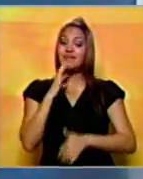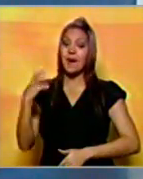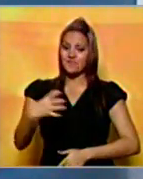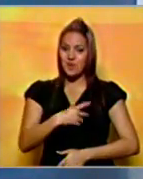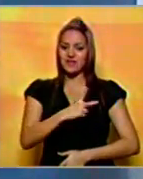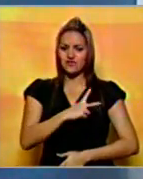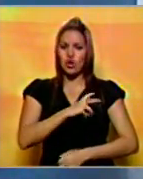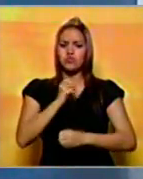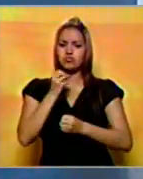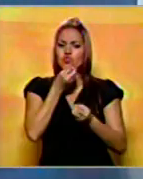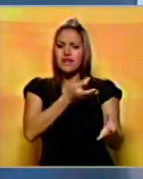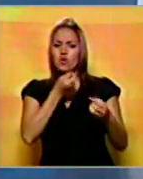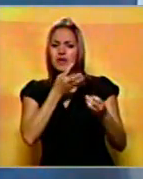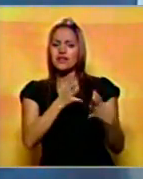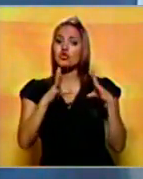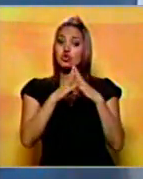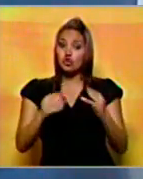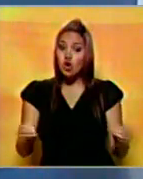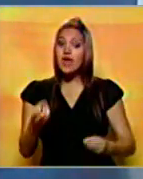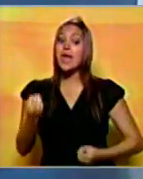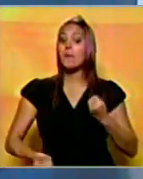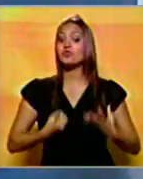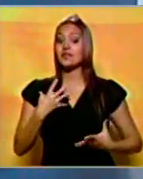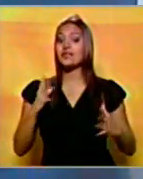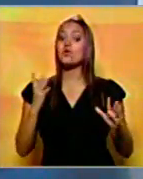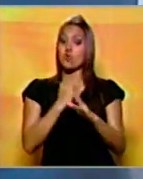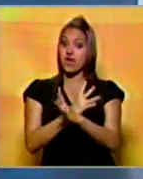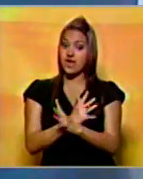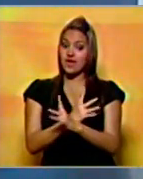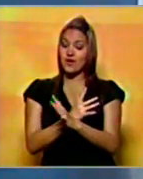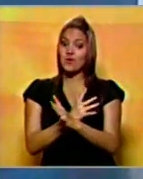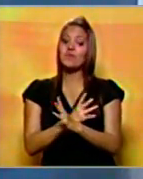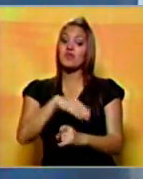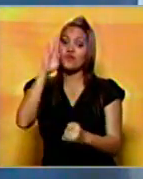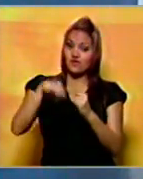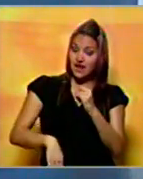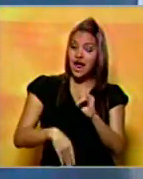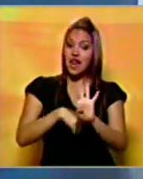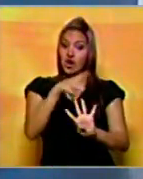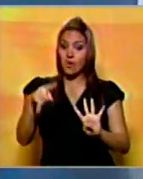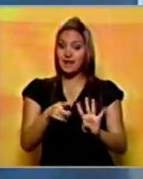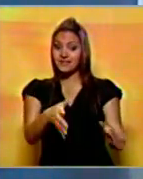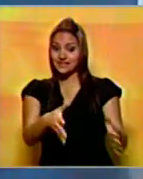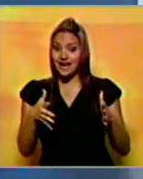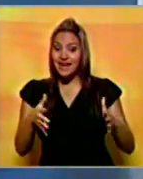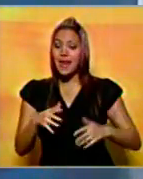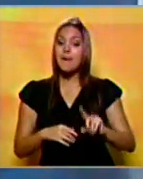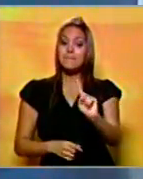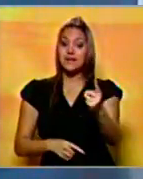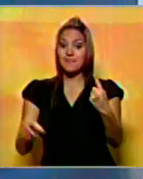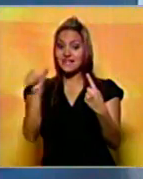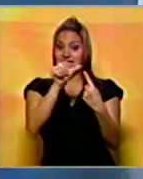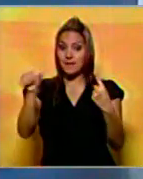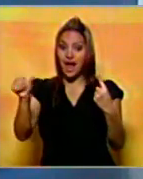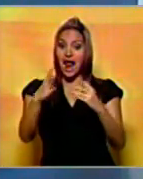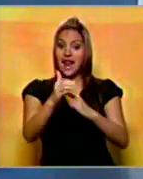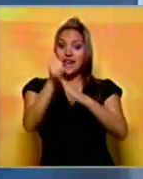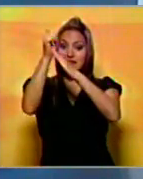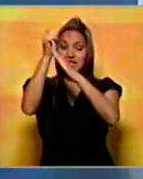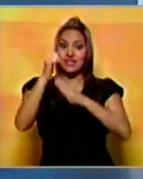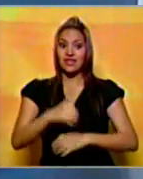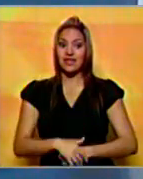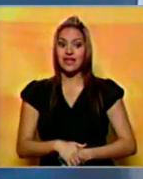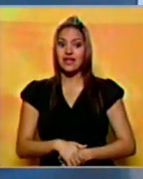allí trayéndoles todas las incidencias de este emocionante encuentro. Así, los felinos lograron su cuarta victoria en fila y cerraron la primera semana como líderes